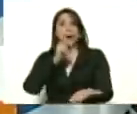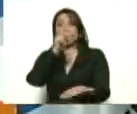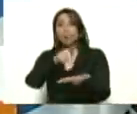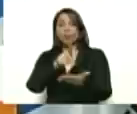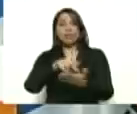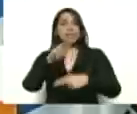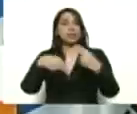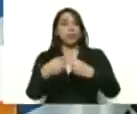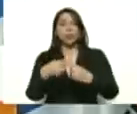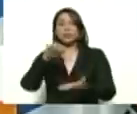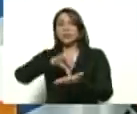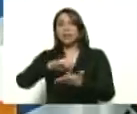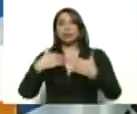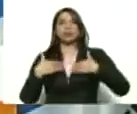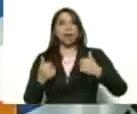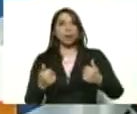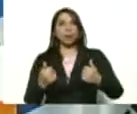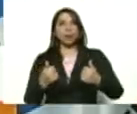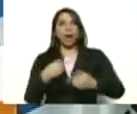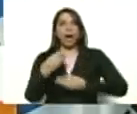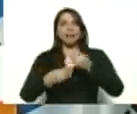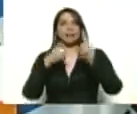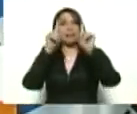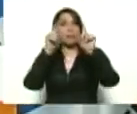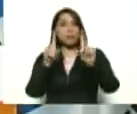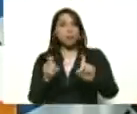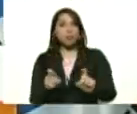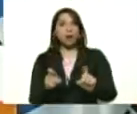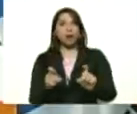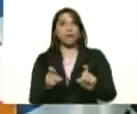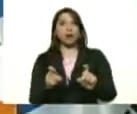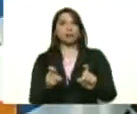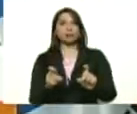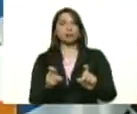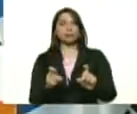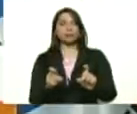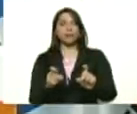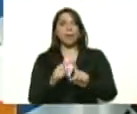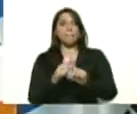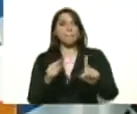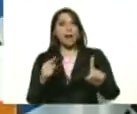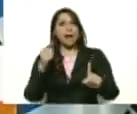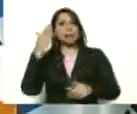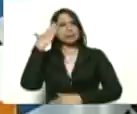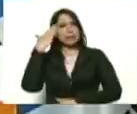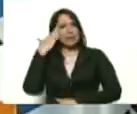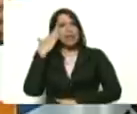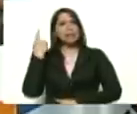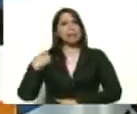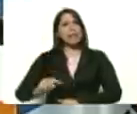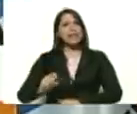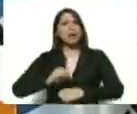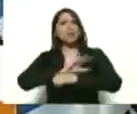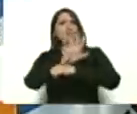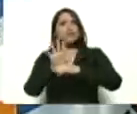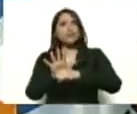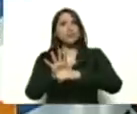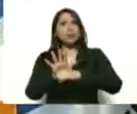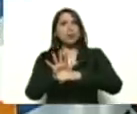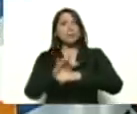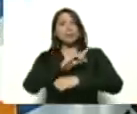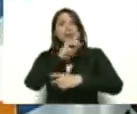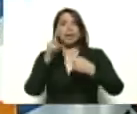salud a fin de realizarse la prueba de despliegue, de despistaje para el COVID-19. Luego,